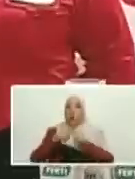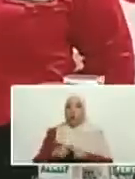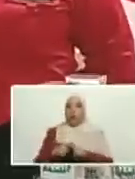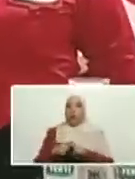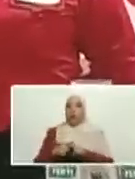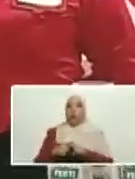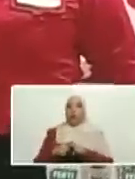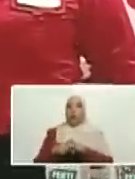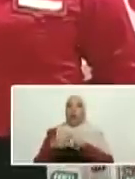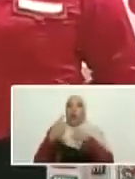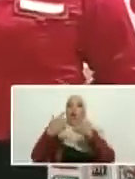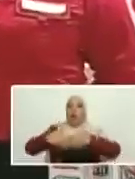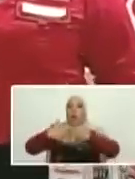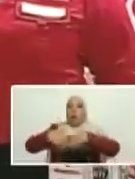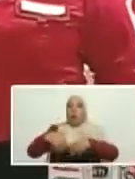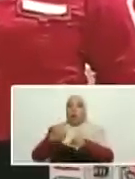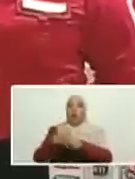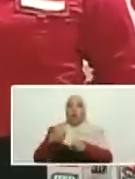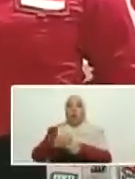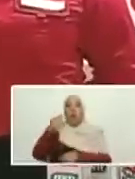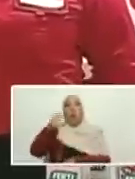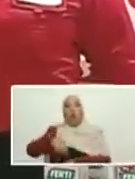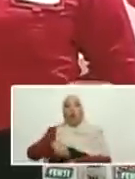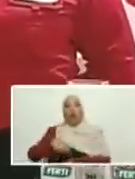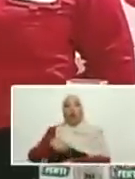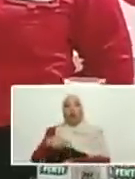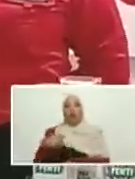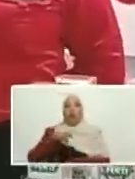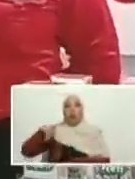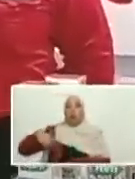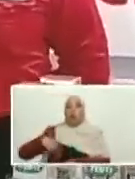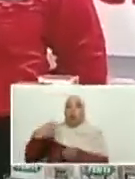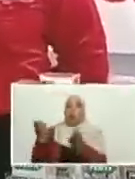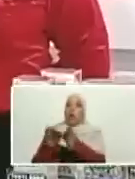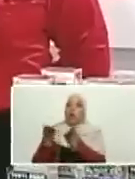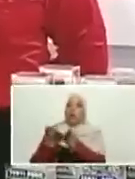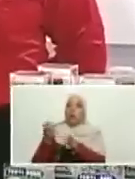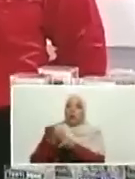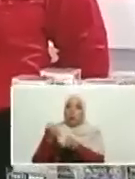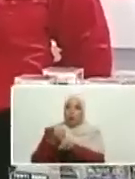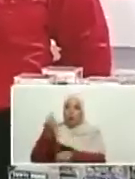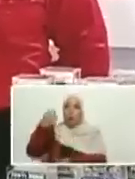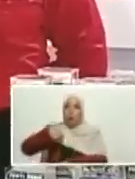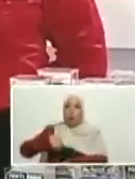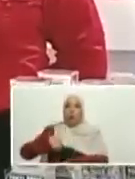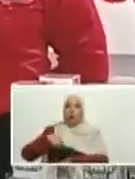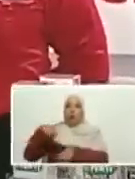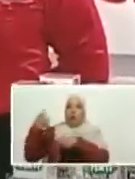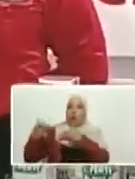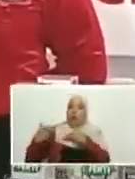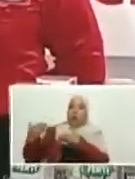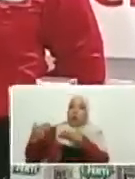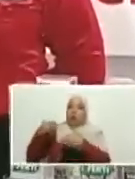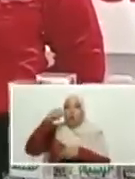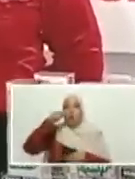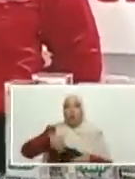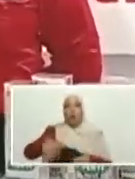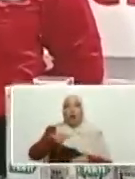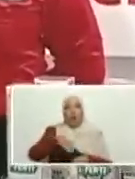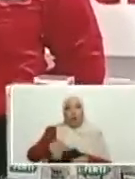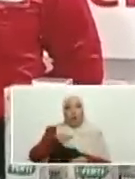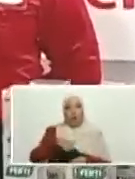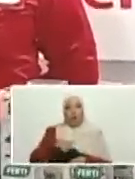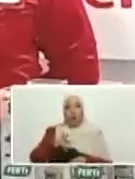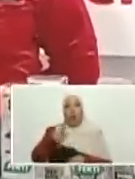una industria que hoy está en manos de nuestra clase trabajadora y que hoy se ha puesto al servicio de nuestro pueblo y que